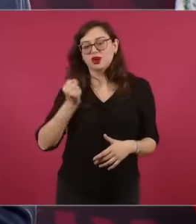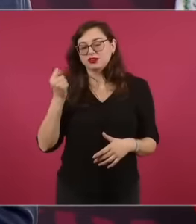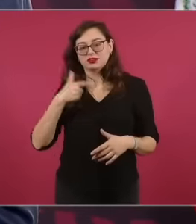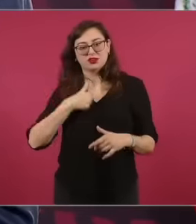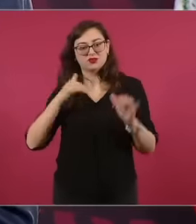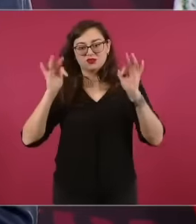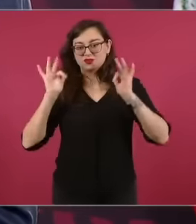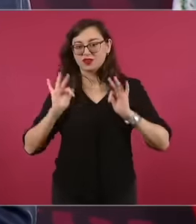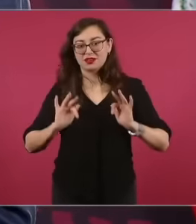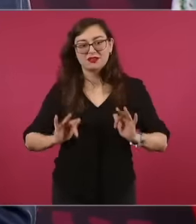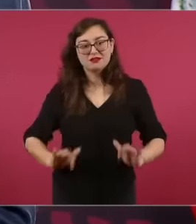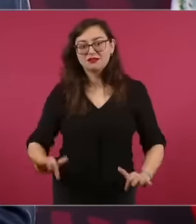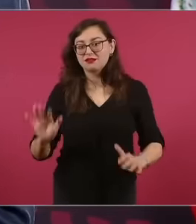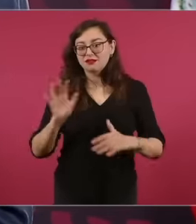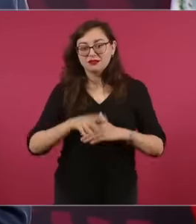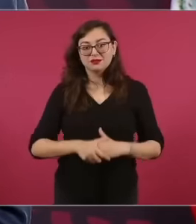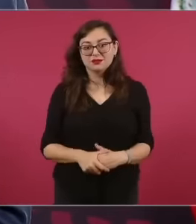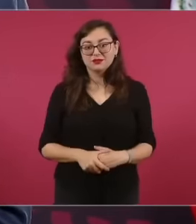potentados,